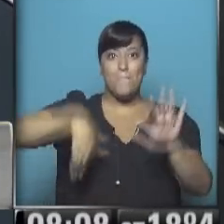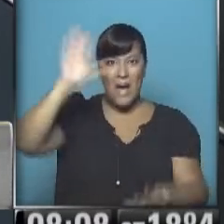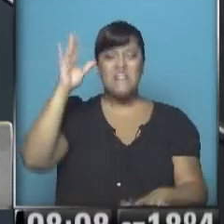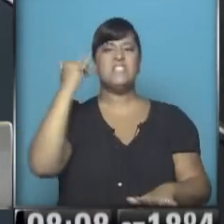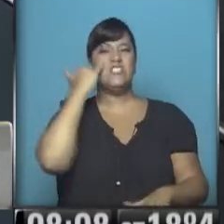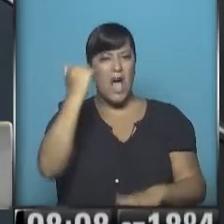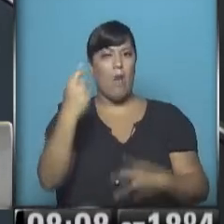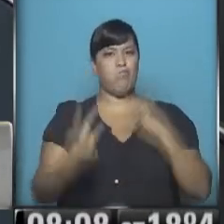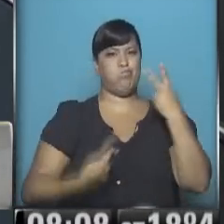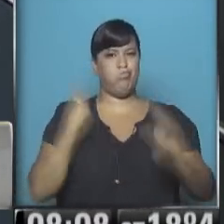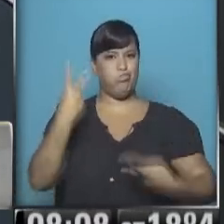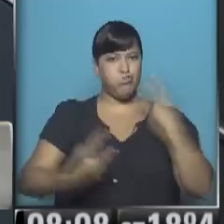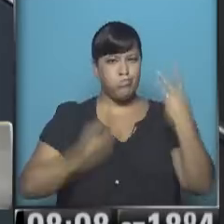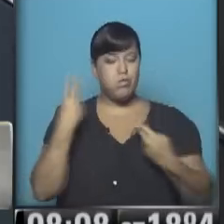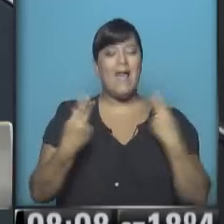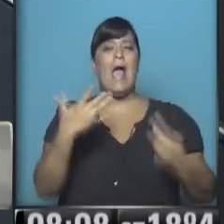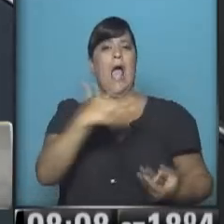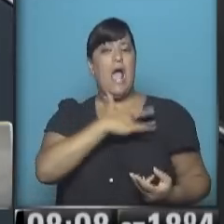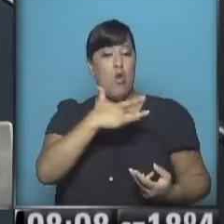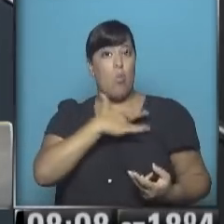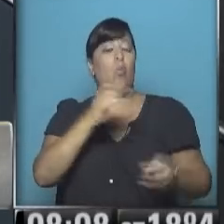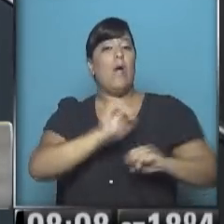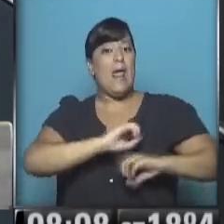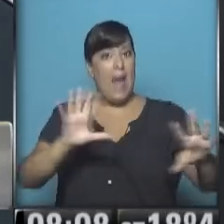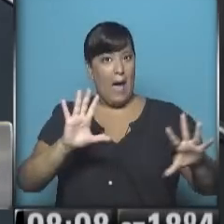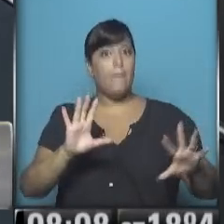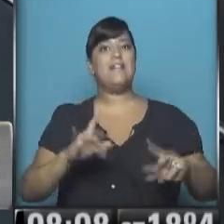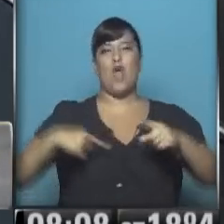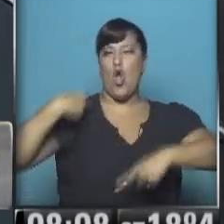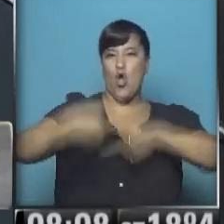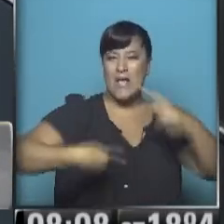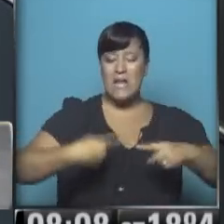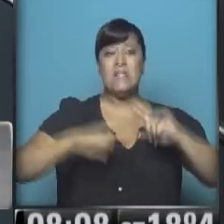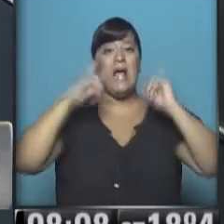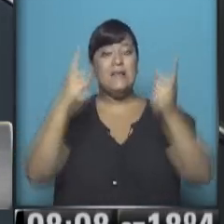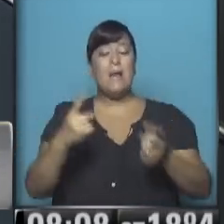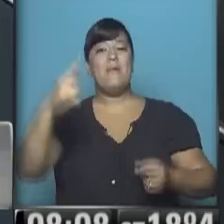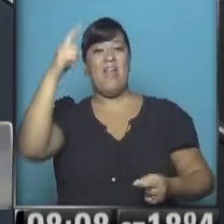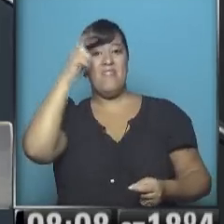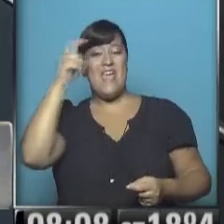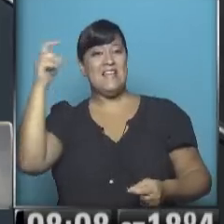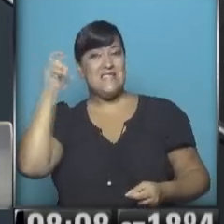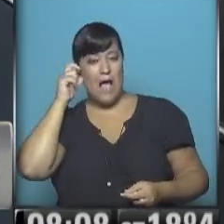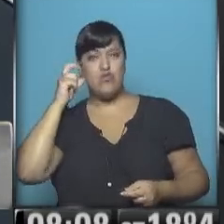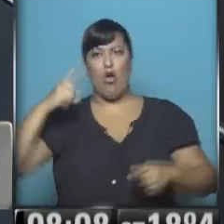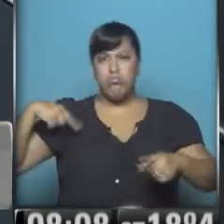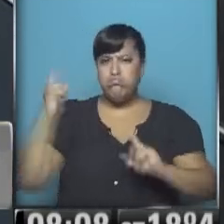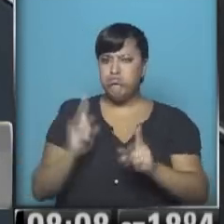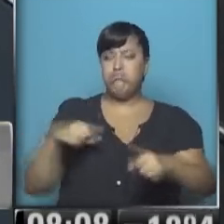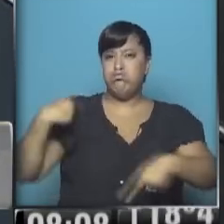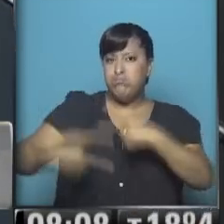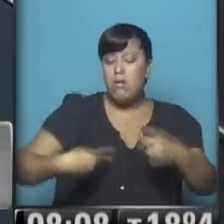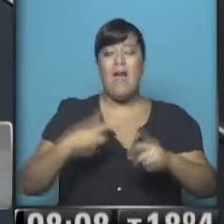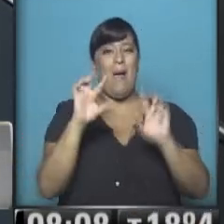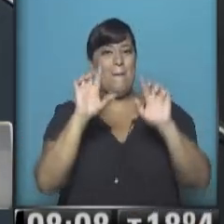operados con cardiopatías severas congénitas y en sus 10 años de vigencia el plan sumar